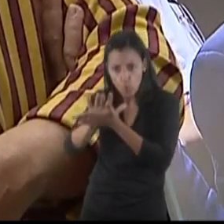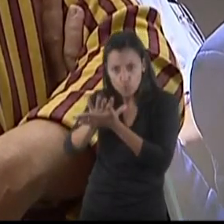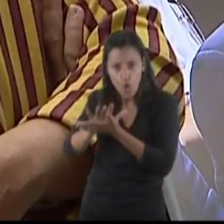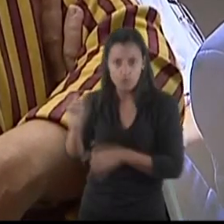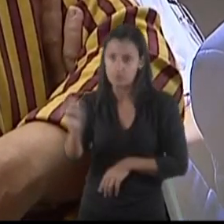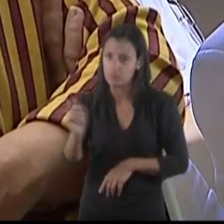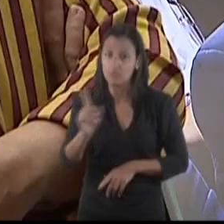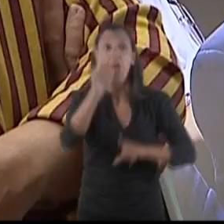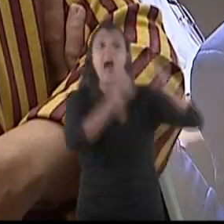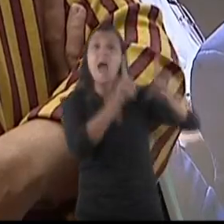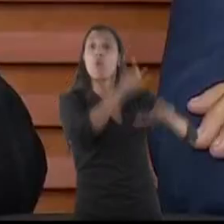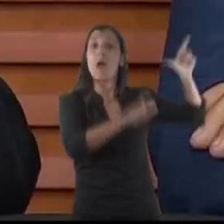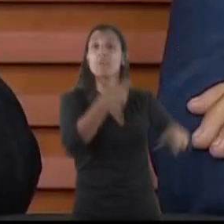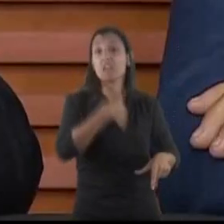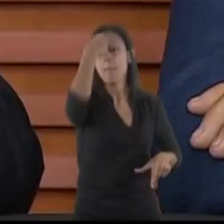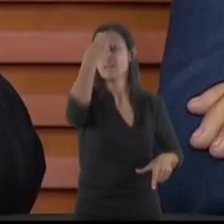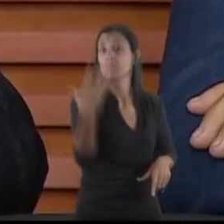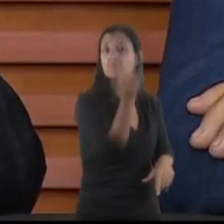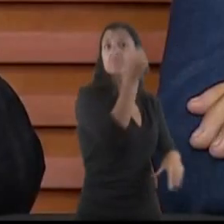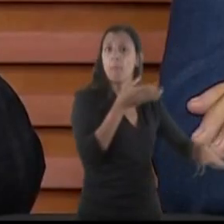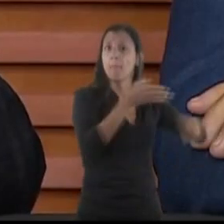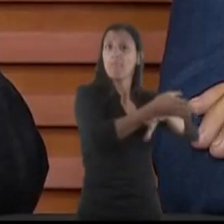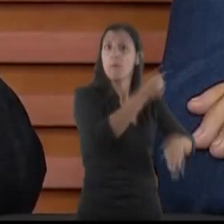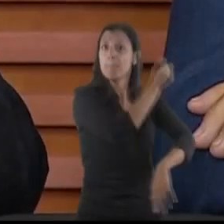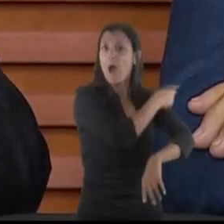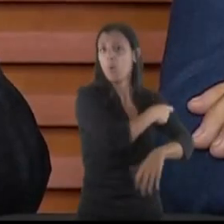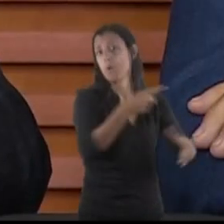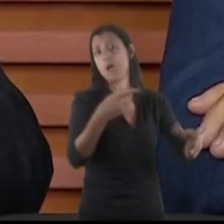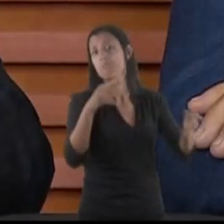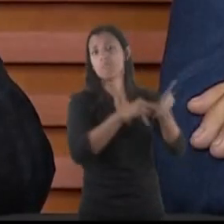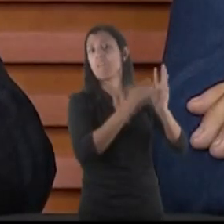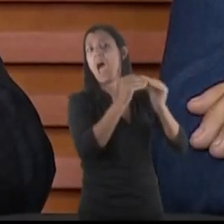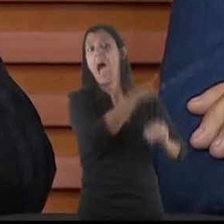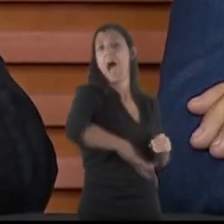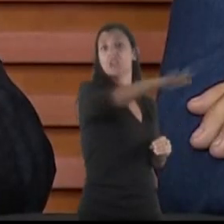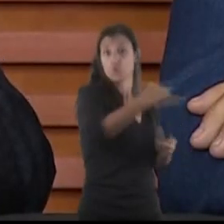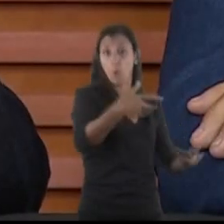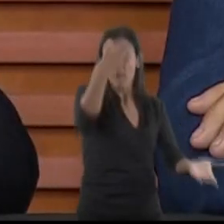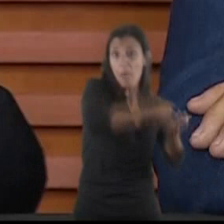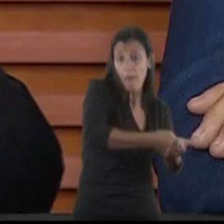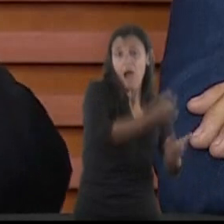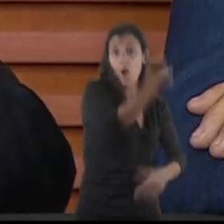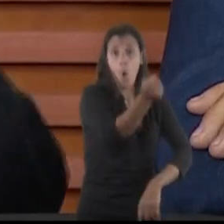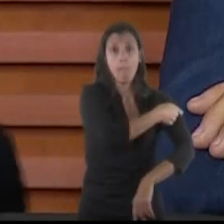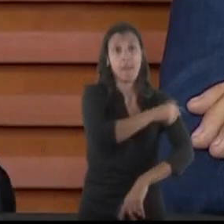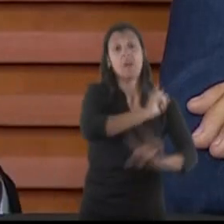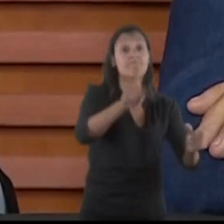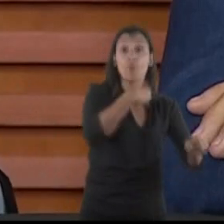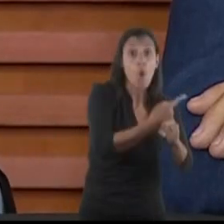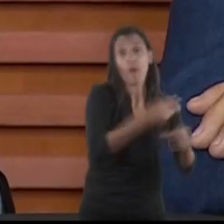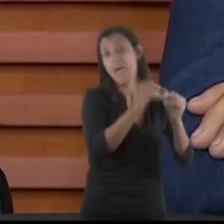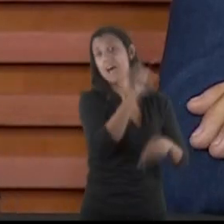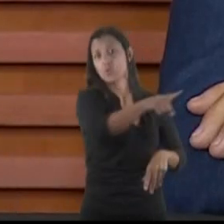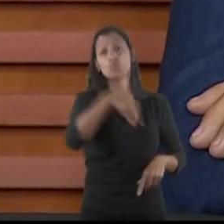algunos creen que el acceso a la vacuna tiene que ser un problema de cada uno de nosotros, si lo podemos pagar o no la vacuna que nos brindan. Y otros creemos que